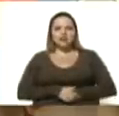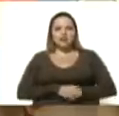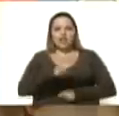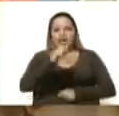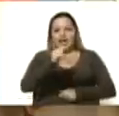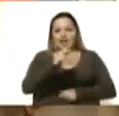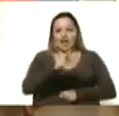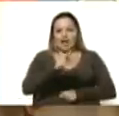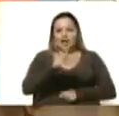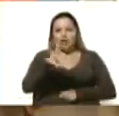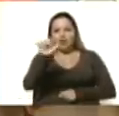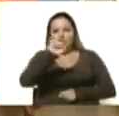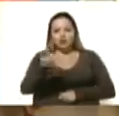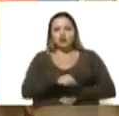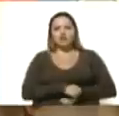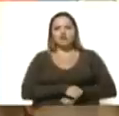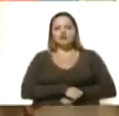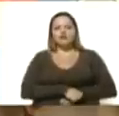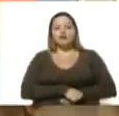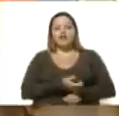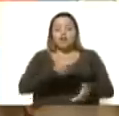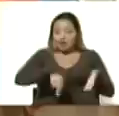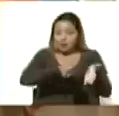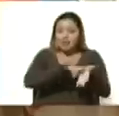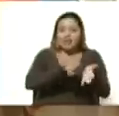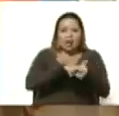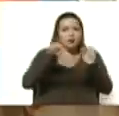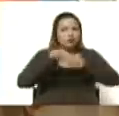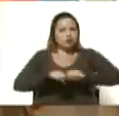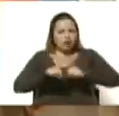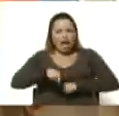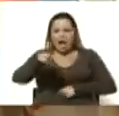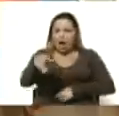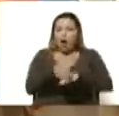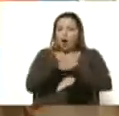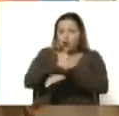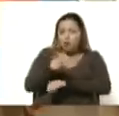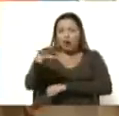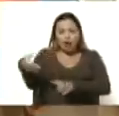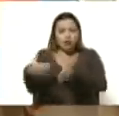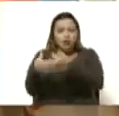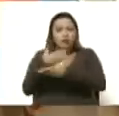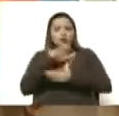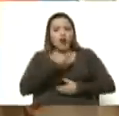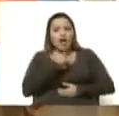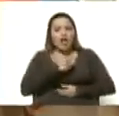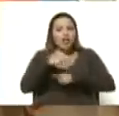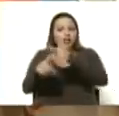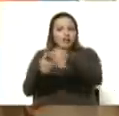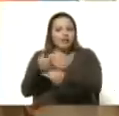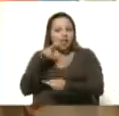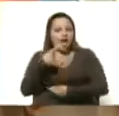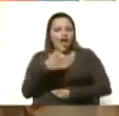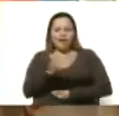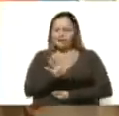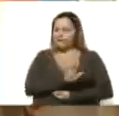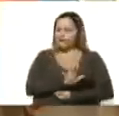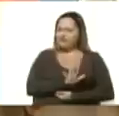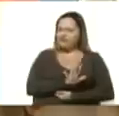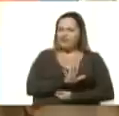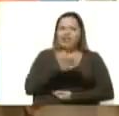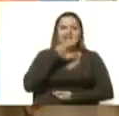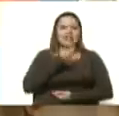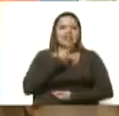Lam, insistían que eso había sido así y que luego del Mossad israelí detenerlo, entregárselo a la